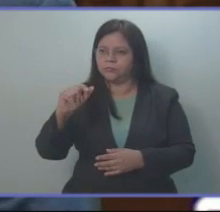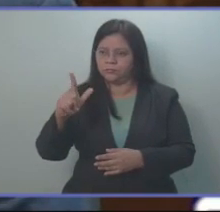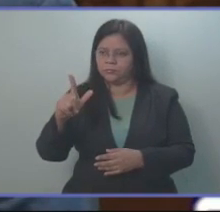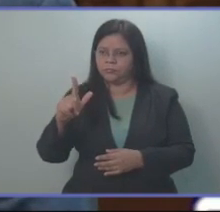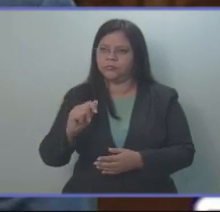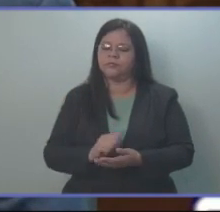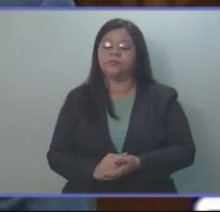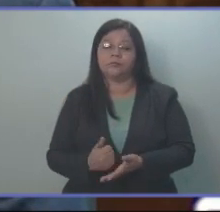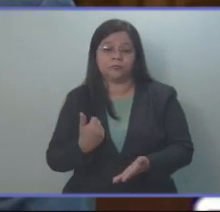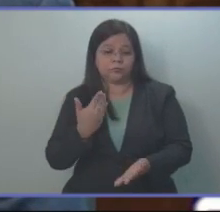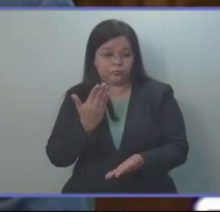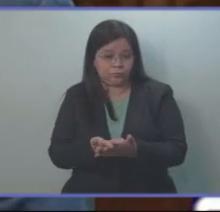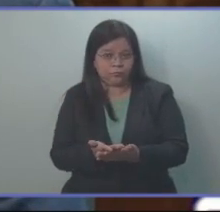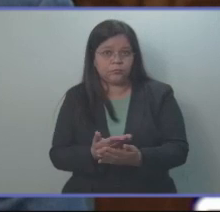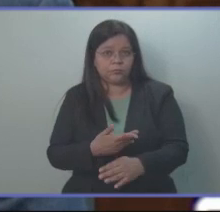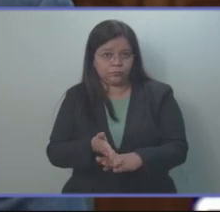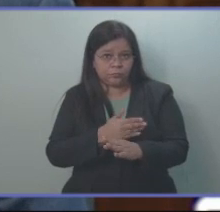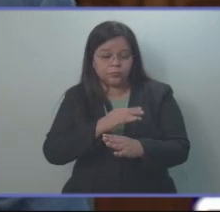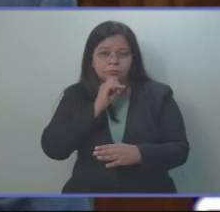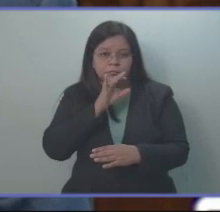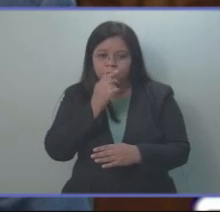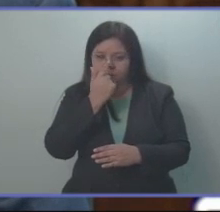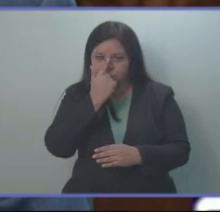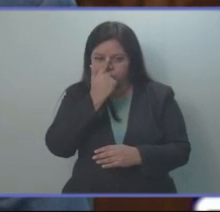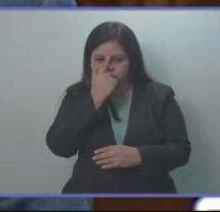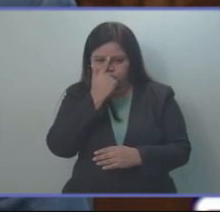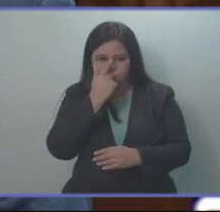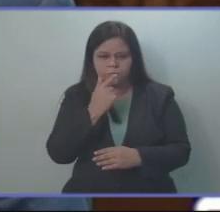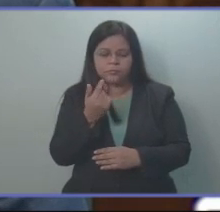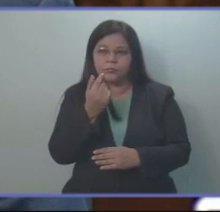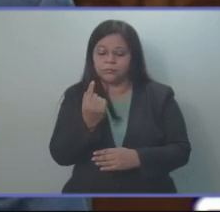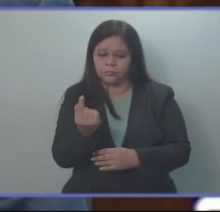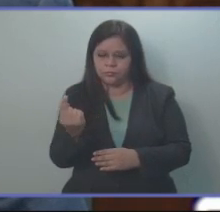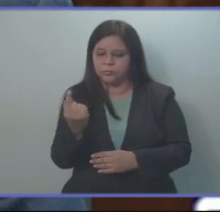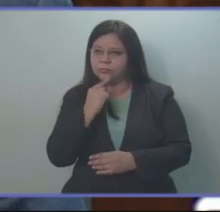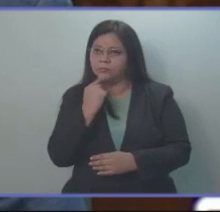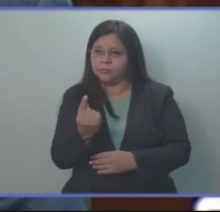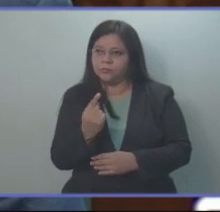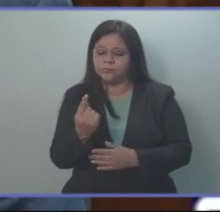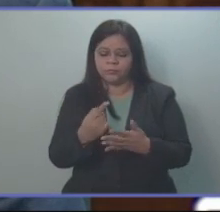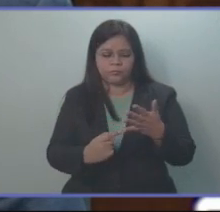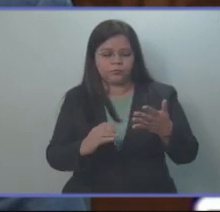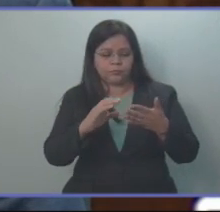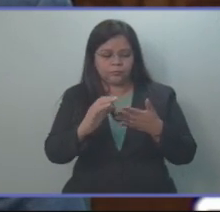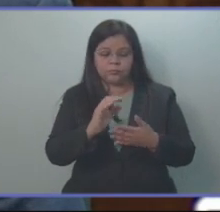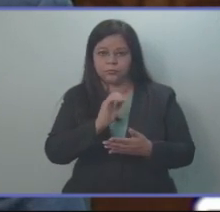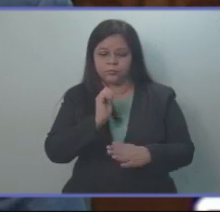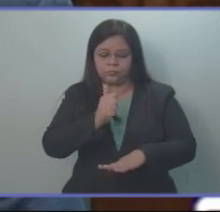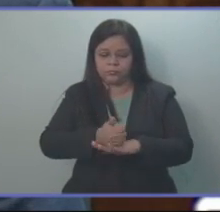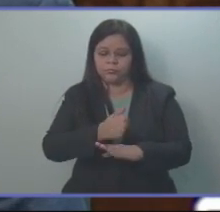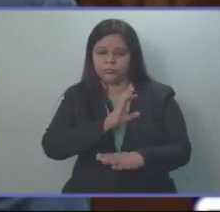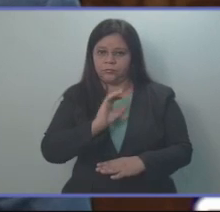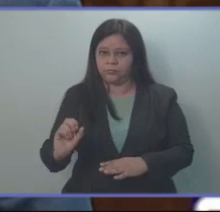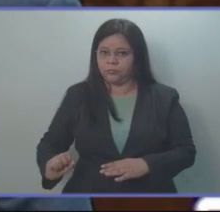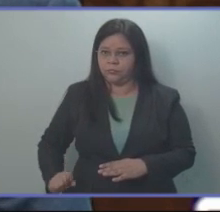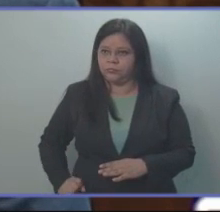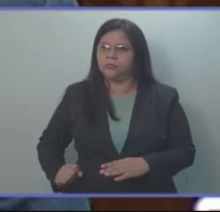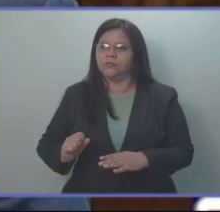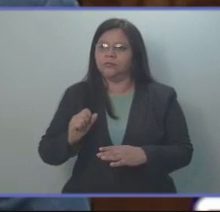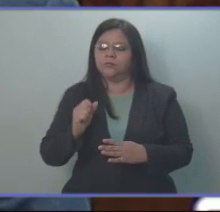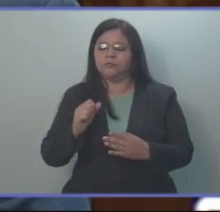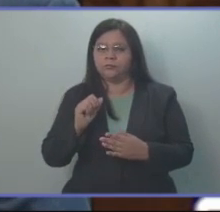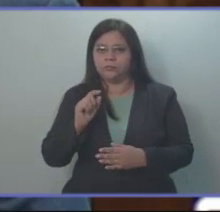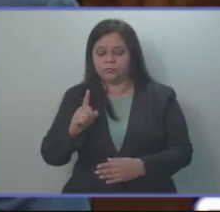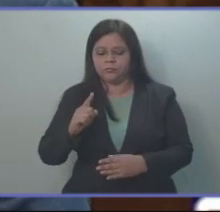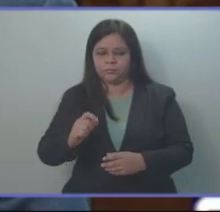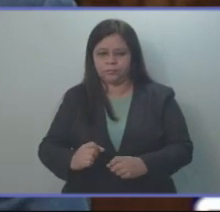la iniciativa anteriormente mencionada, los mocionantes exponen que la Constitución establece que El Salvador es un Estado soberano,